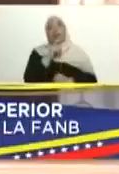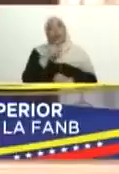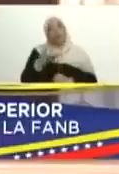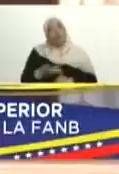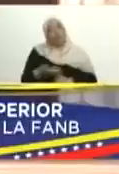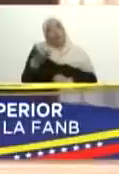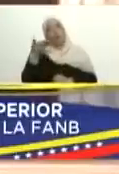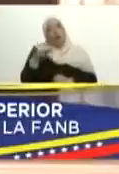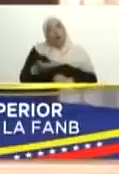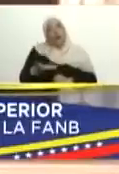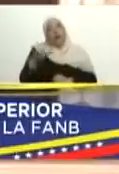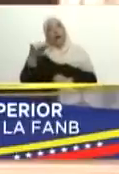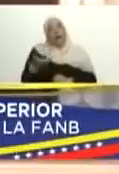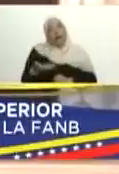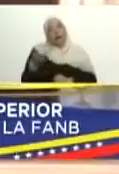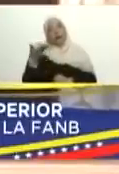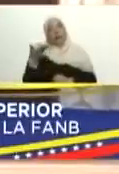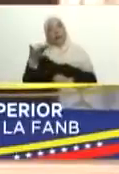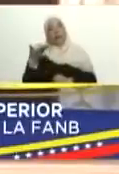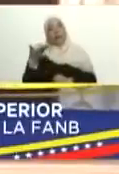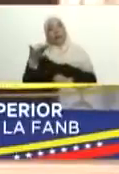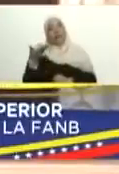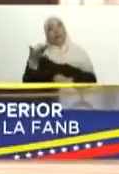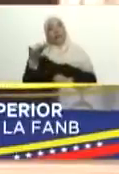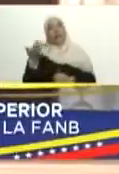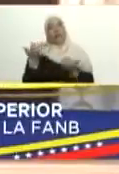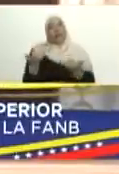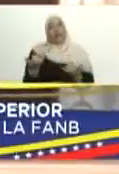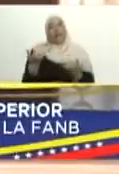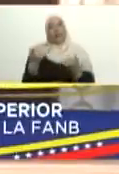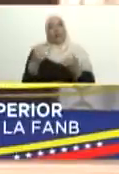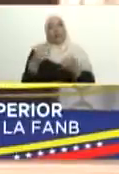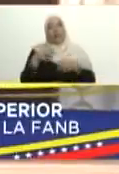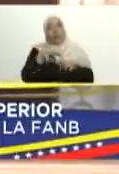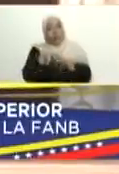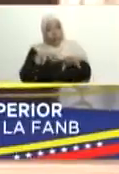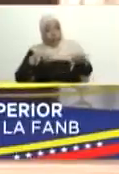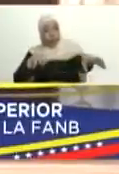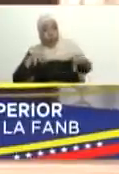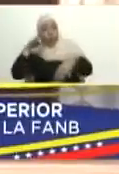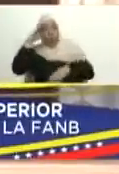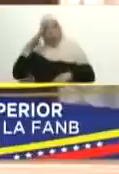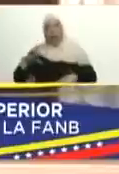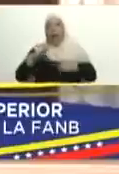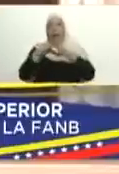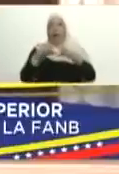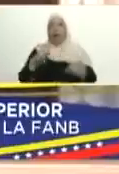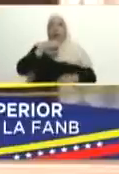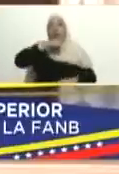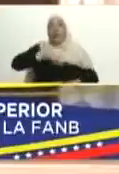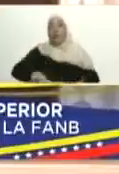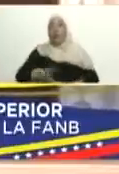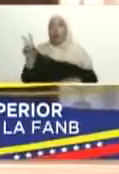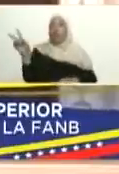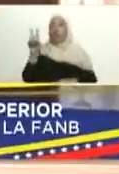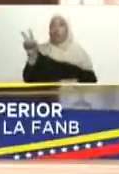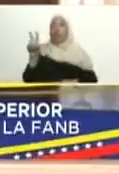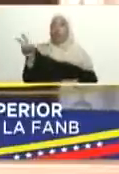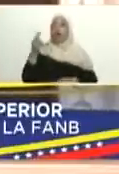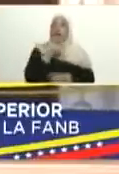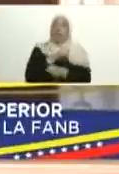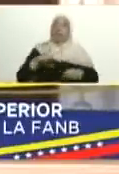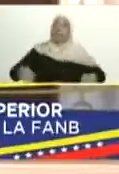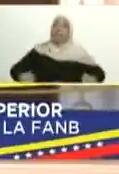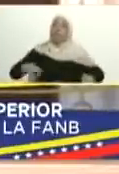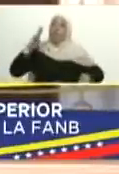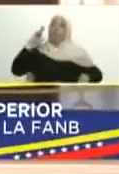importante. Es el momento de mayor despliegue de nuestra Fuerza Armada en toda su historia. Nunca antes habíamos tenido